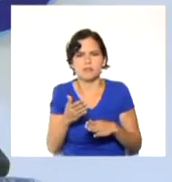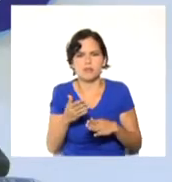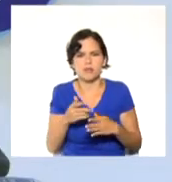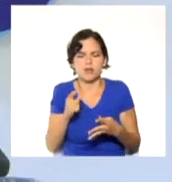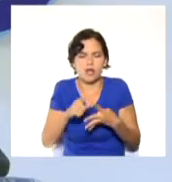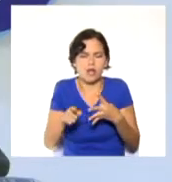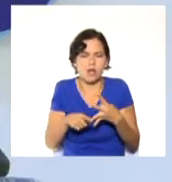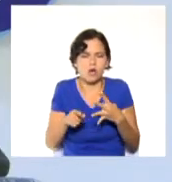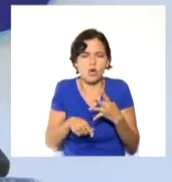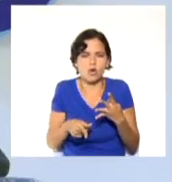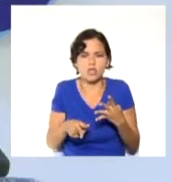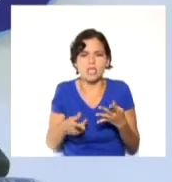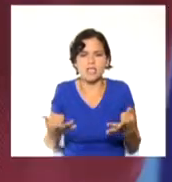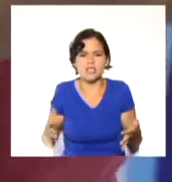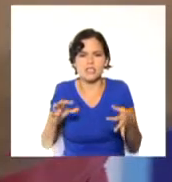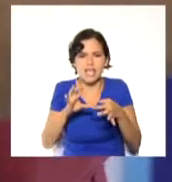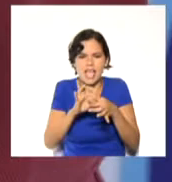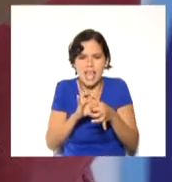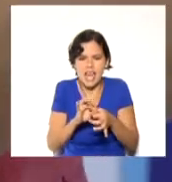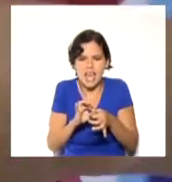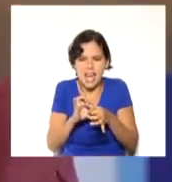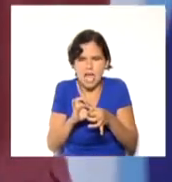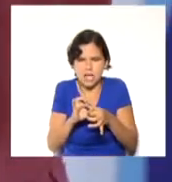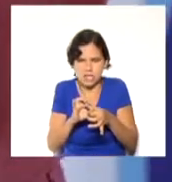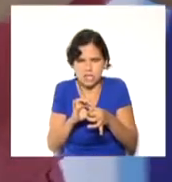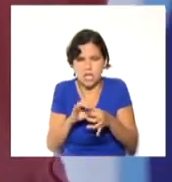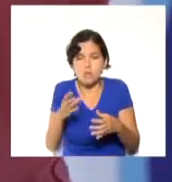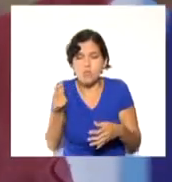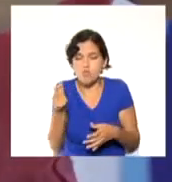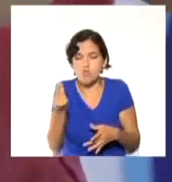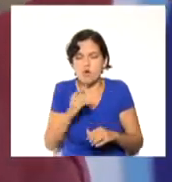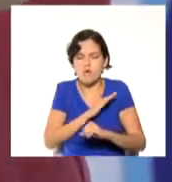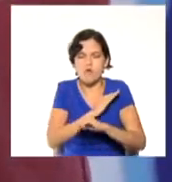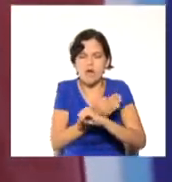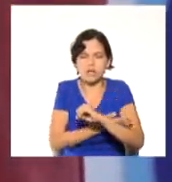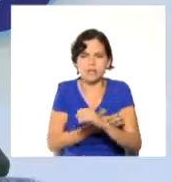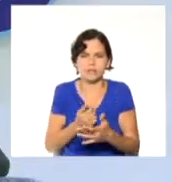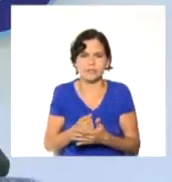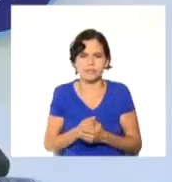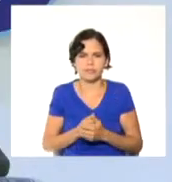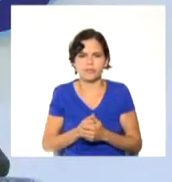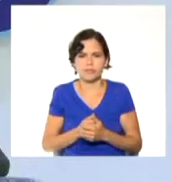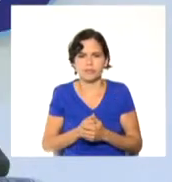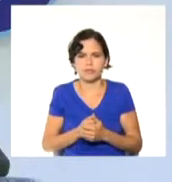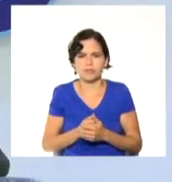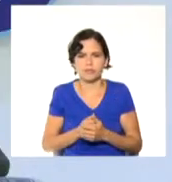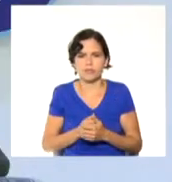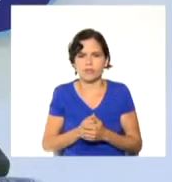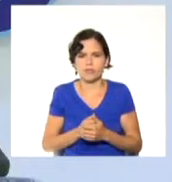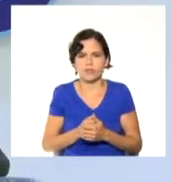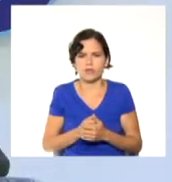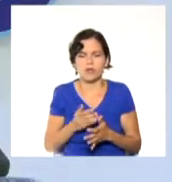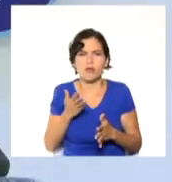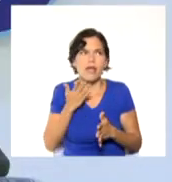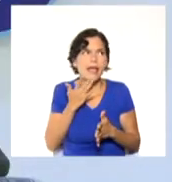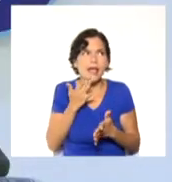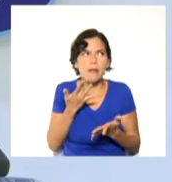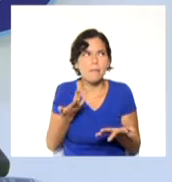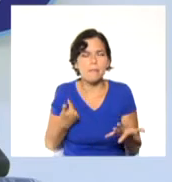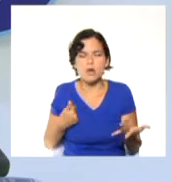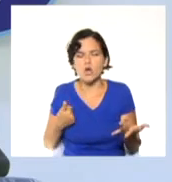algunas cosas, y ese enlace es muy, muy fuerte, ¿ok? Entonces, ejemplos